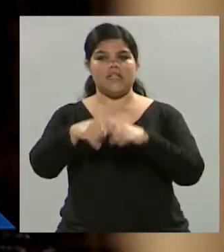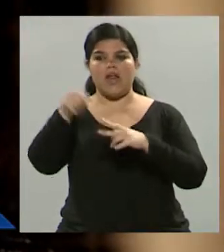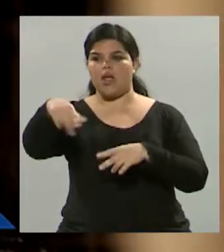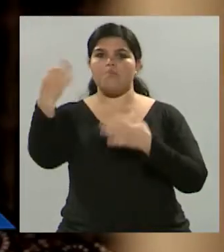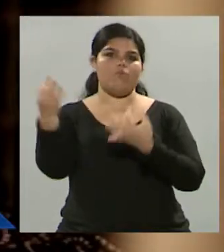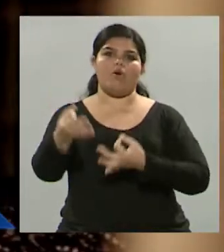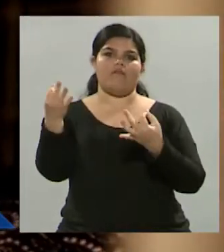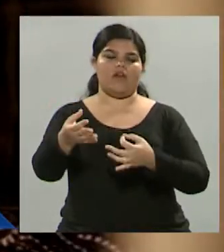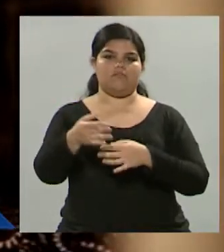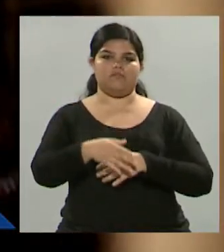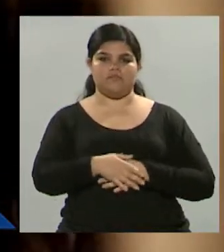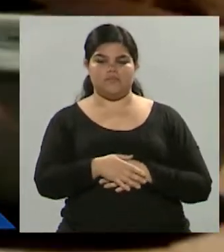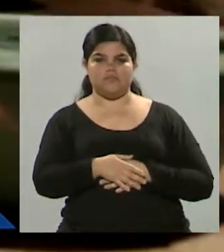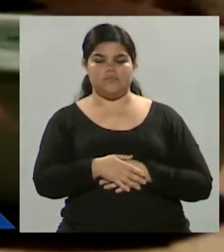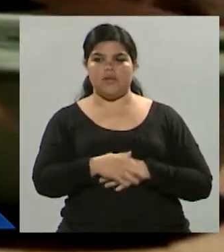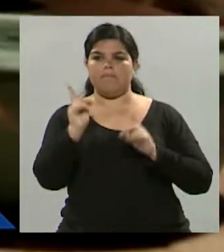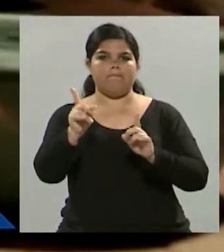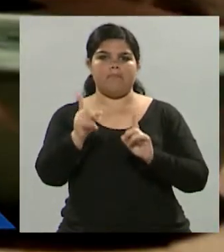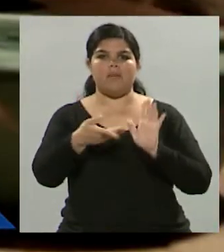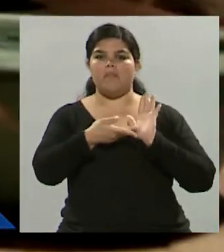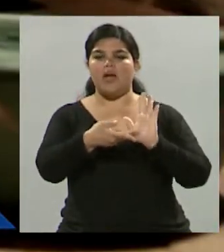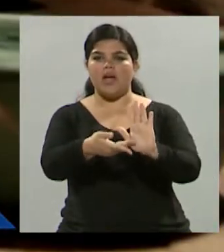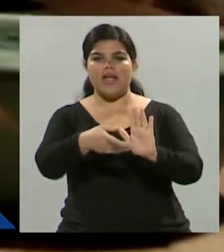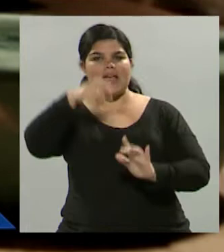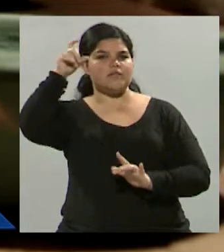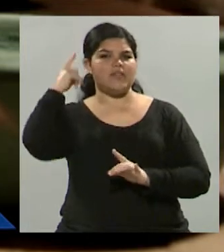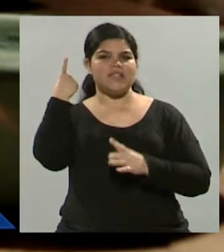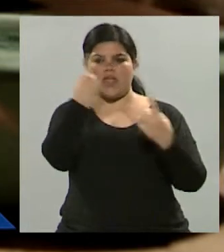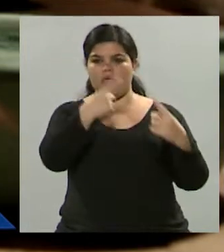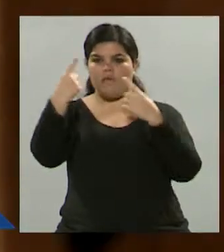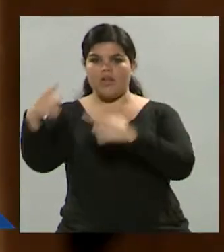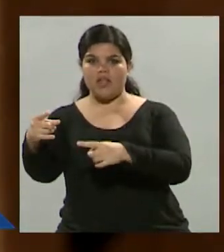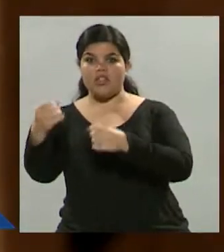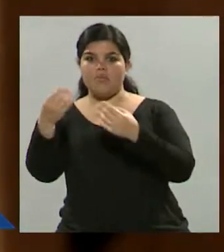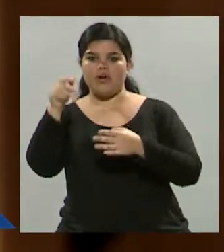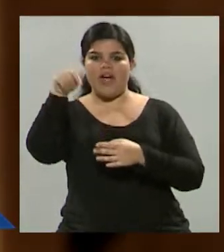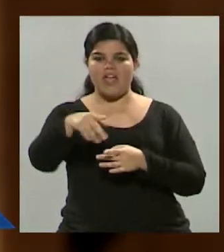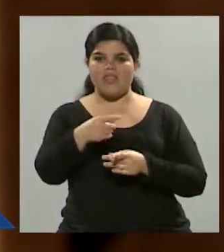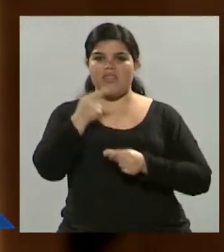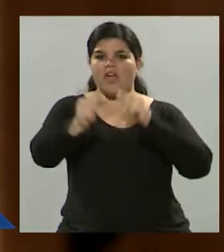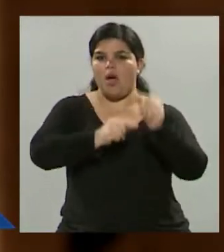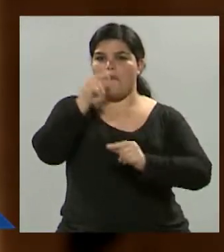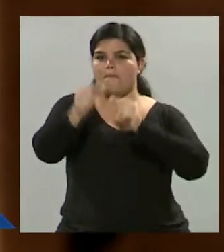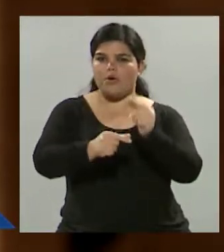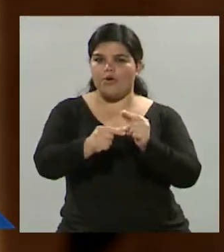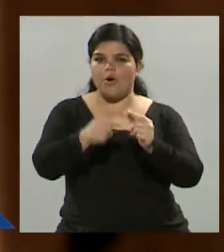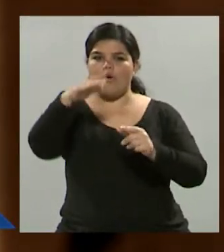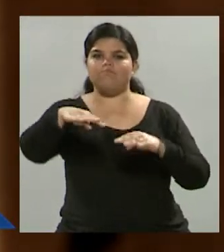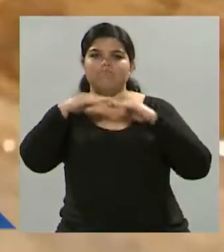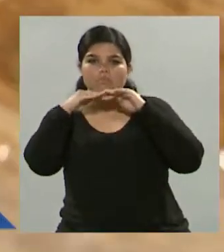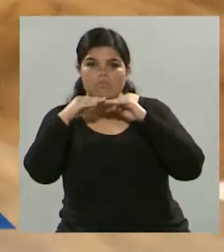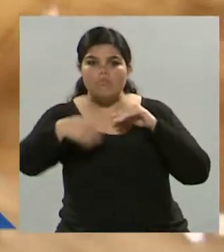bien. El mismo espectáculo de dos experiencias distintas porque se va creando un poco con el público. Entonces,